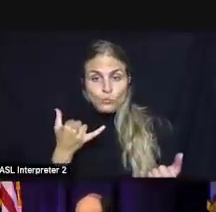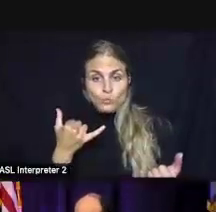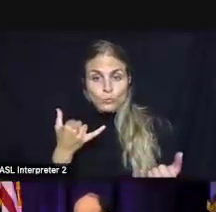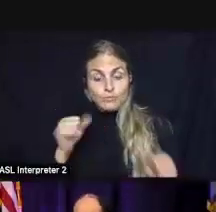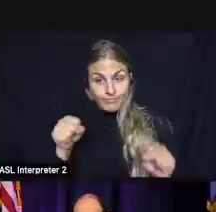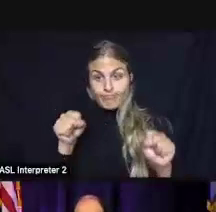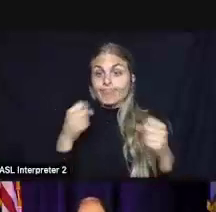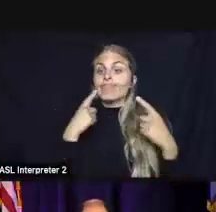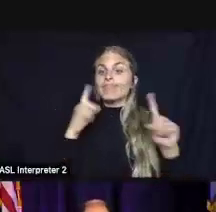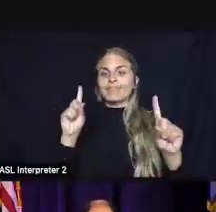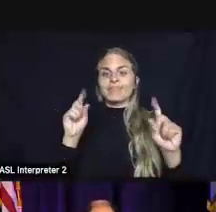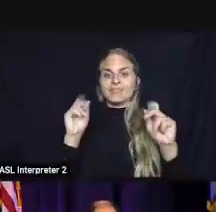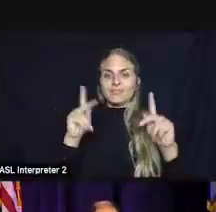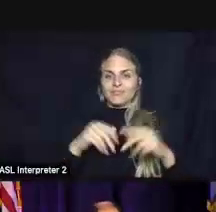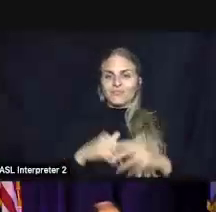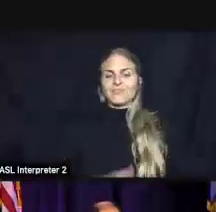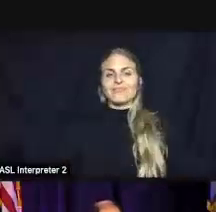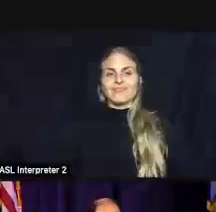Probando, yeah. Ahora sí.